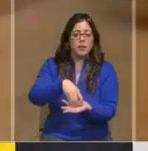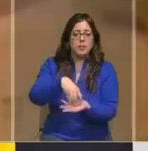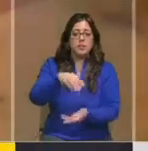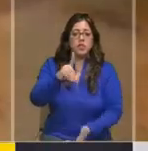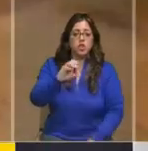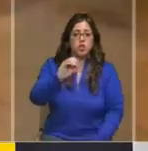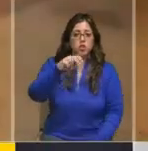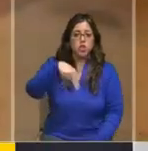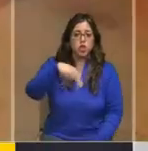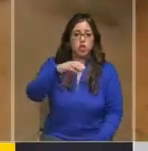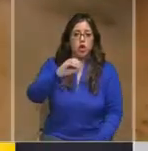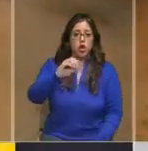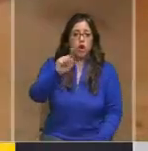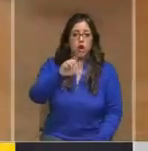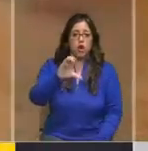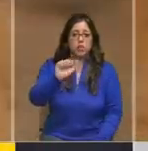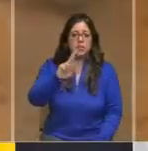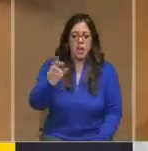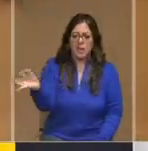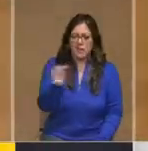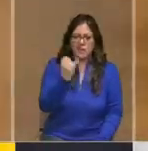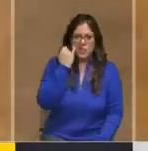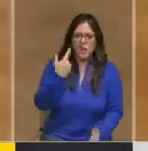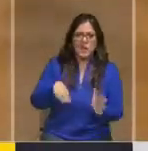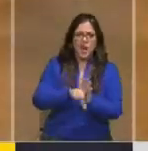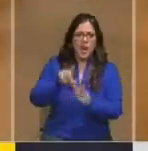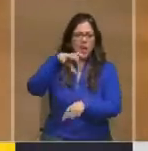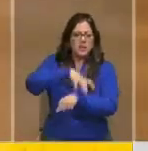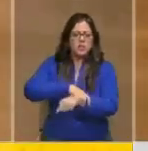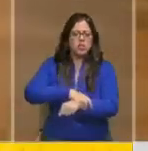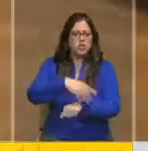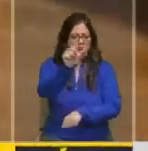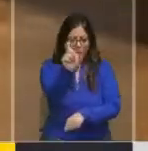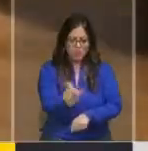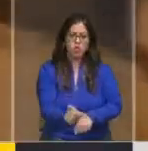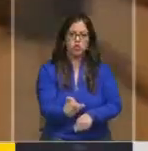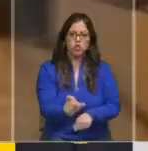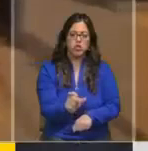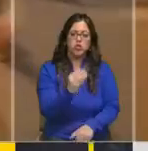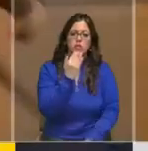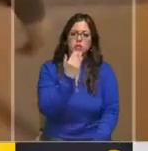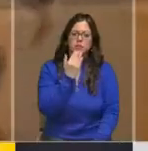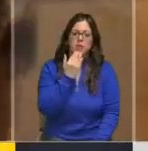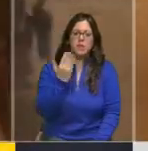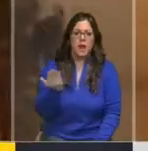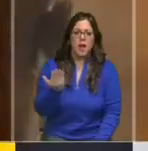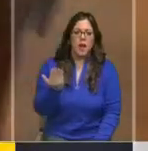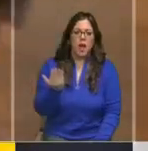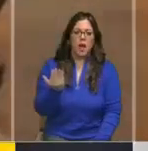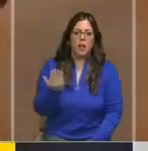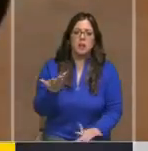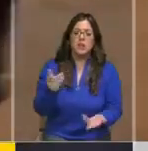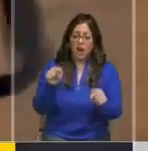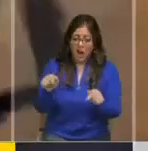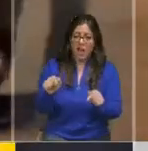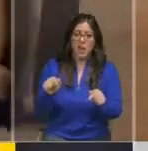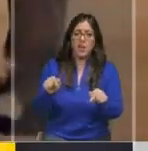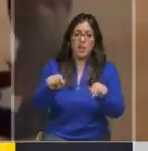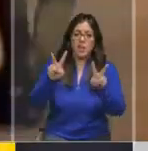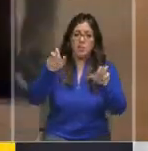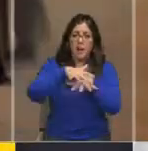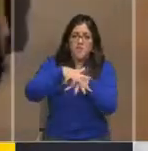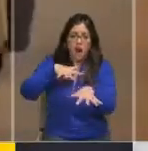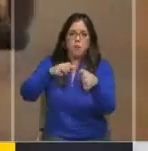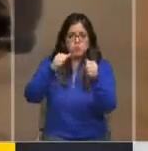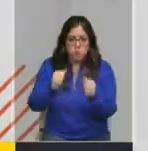Oscar, y mencionó que fue totalmente ilegal la detención de esta persona y también en sí el evento, que podía precisamente